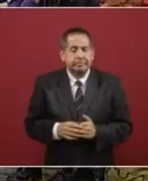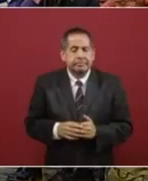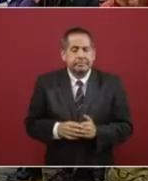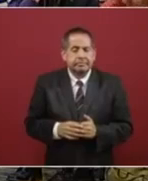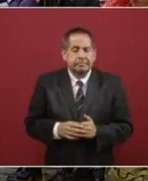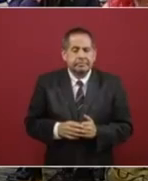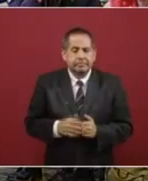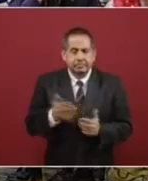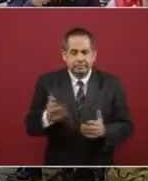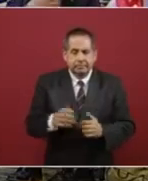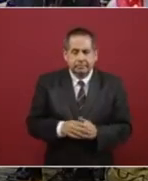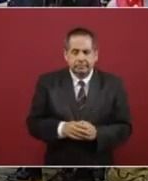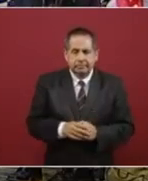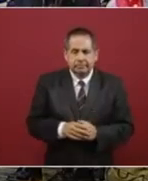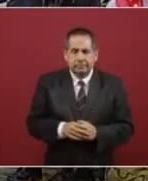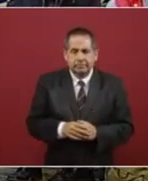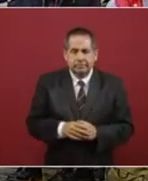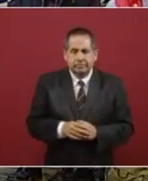Entonces,